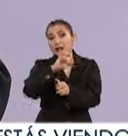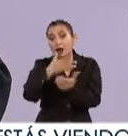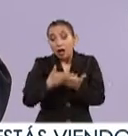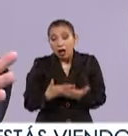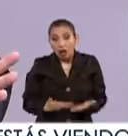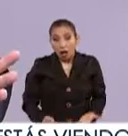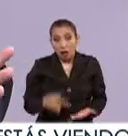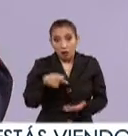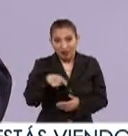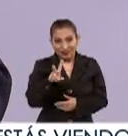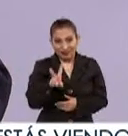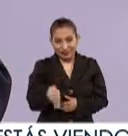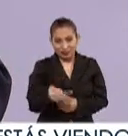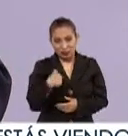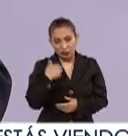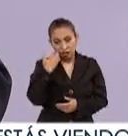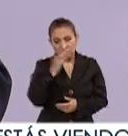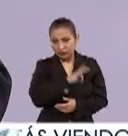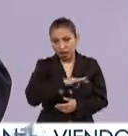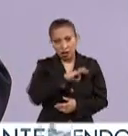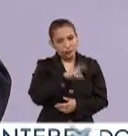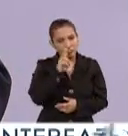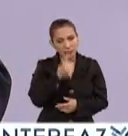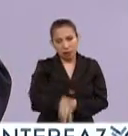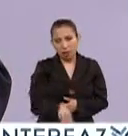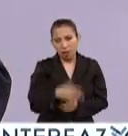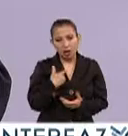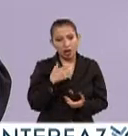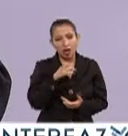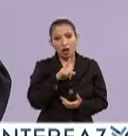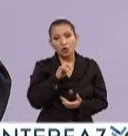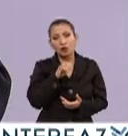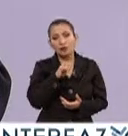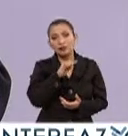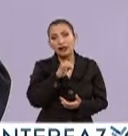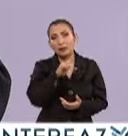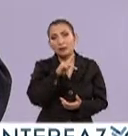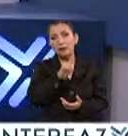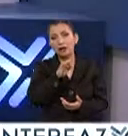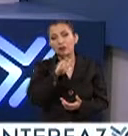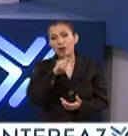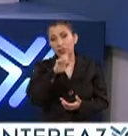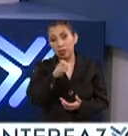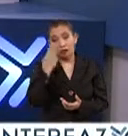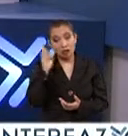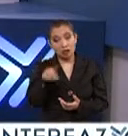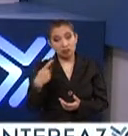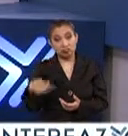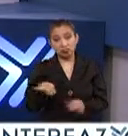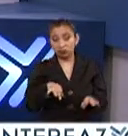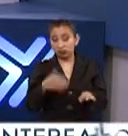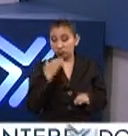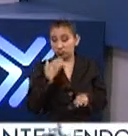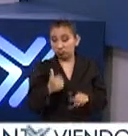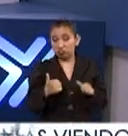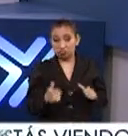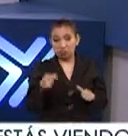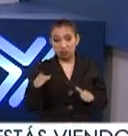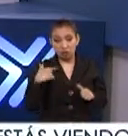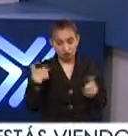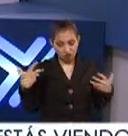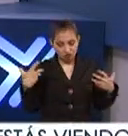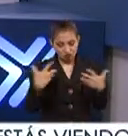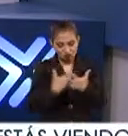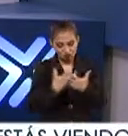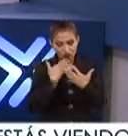día, realmente yo quisiera felicitar a Luis Felipe Puente porque ha hecho un trabajo excepcional, y quiero decirles que hoy en día estamos perfectamente